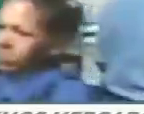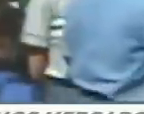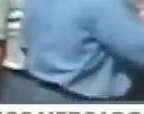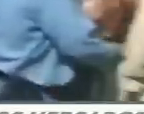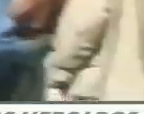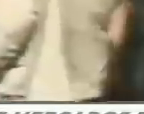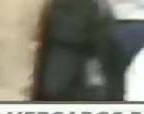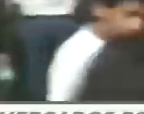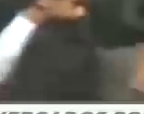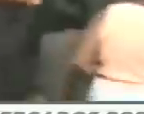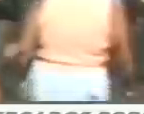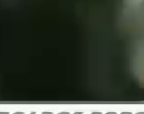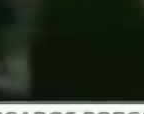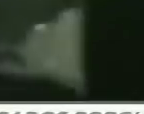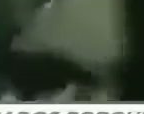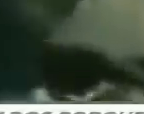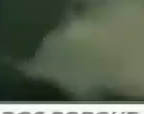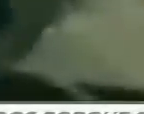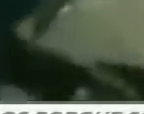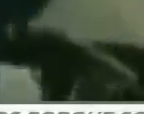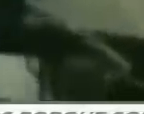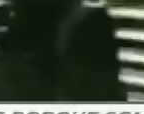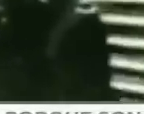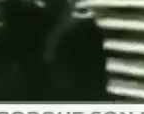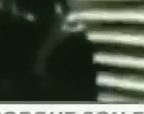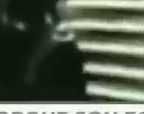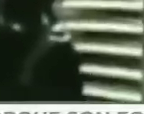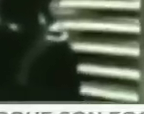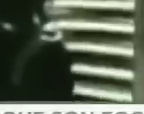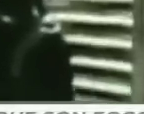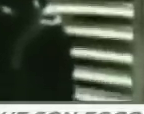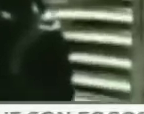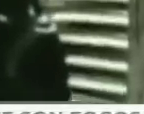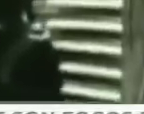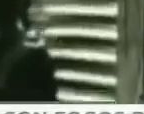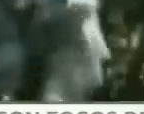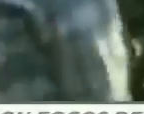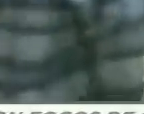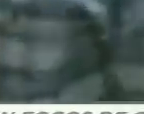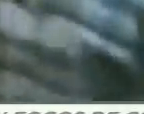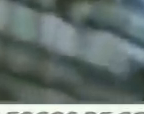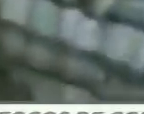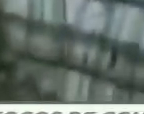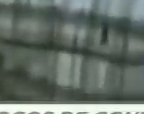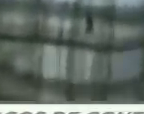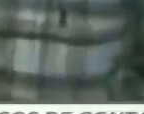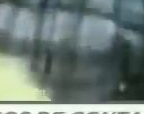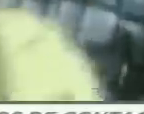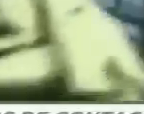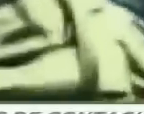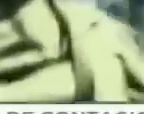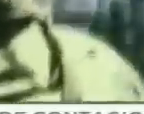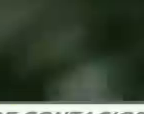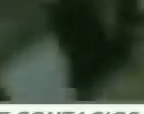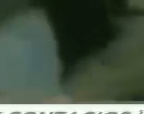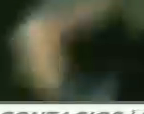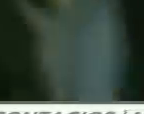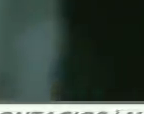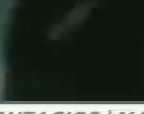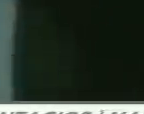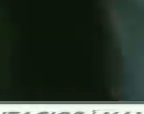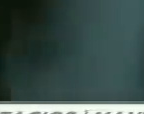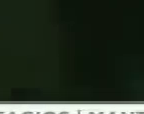confrontación parecía inminente. Los opositores ya mostraban sus intenciones. En medio de las